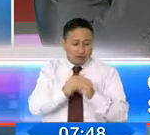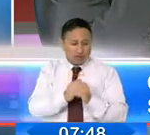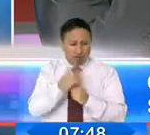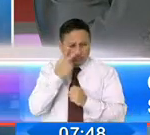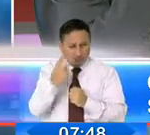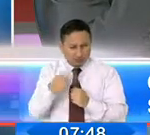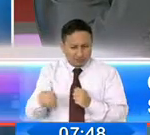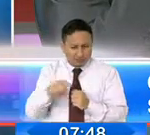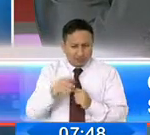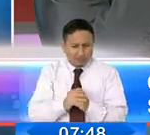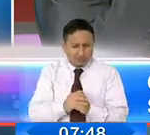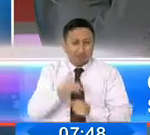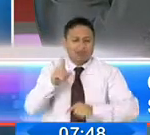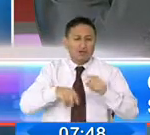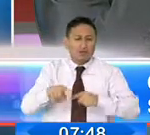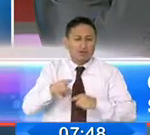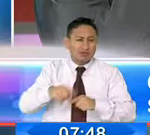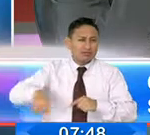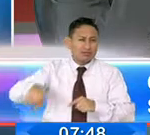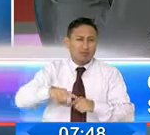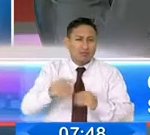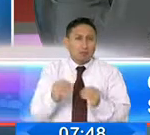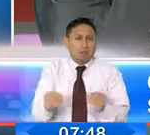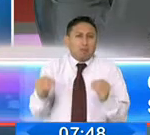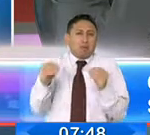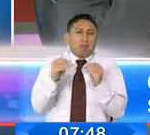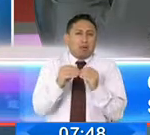qué condición adicional